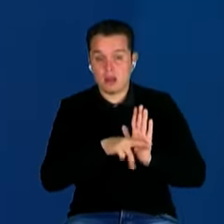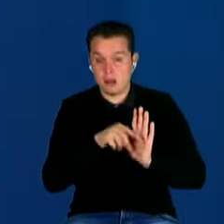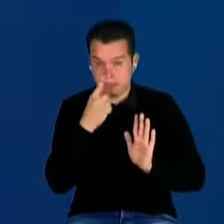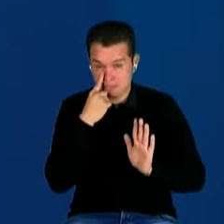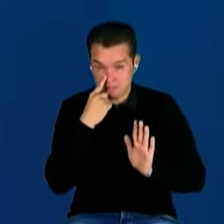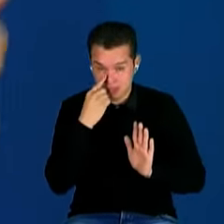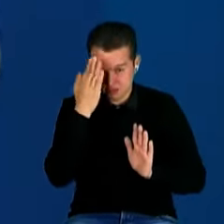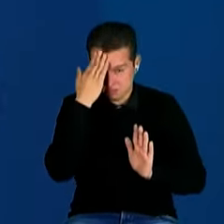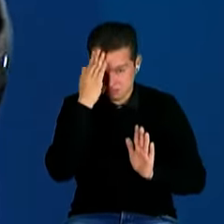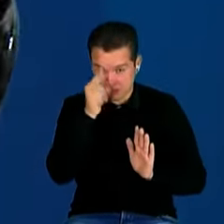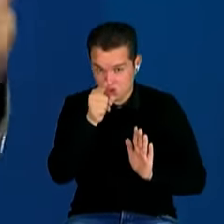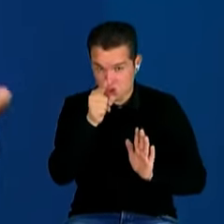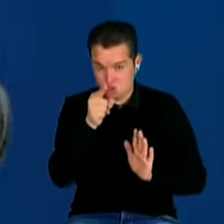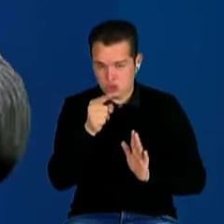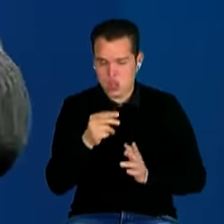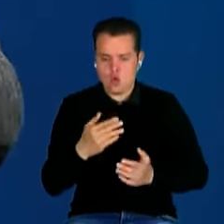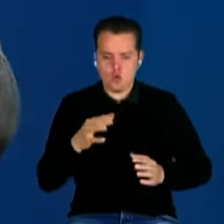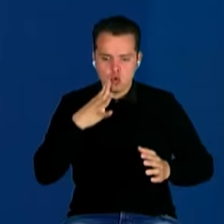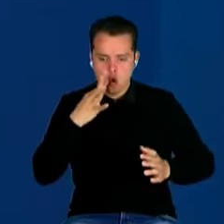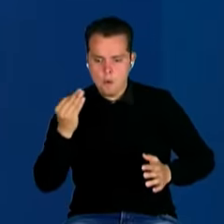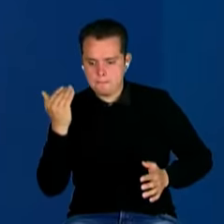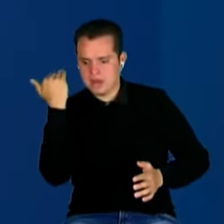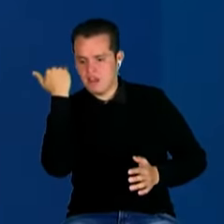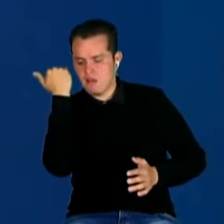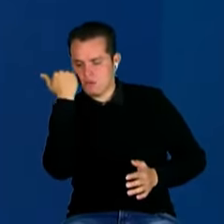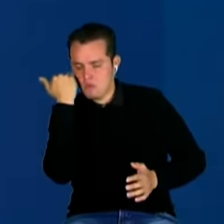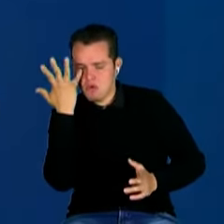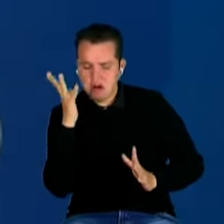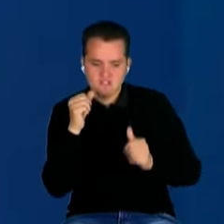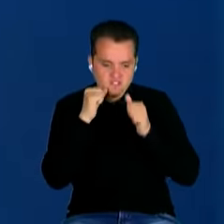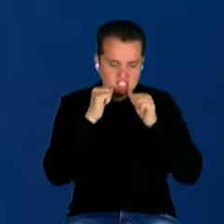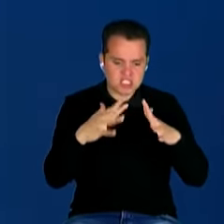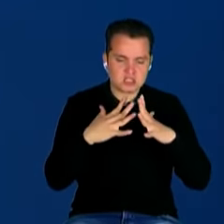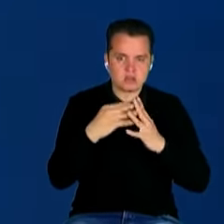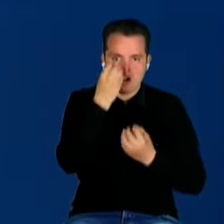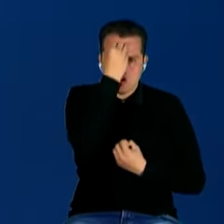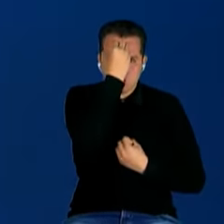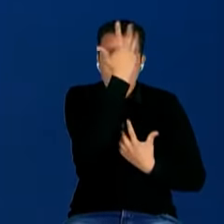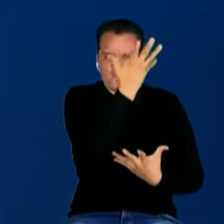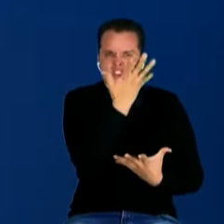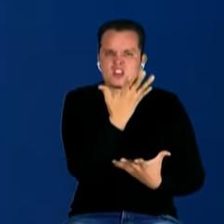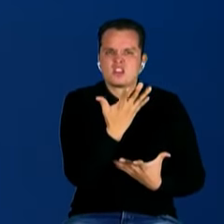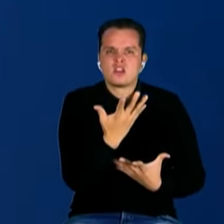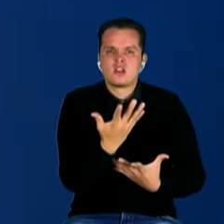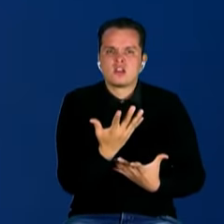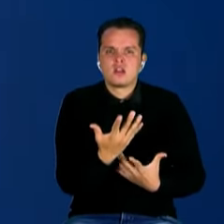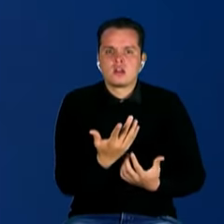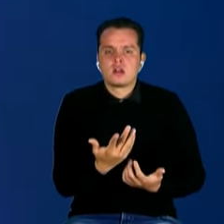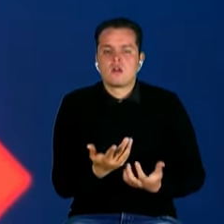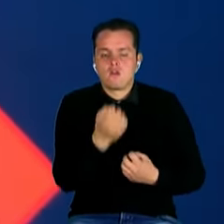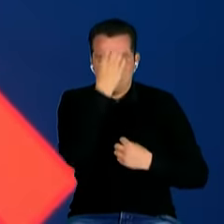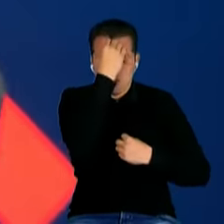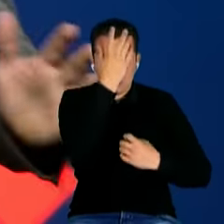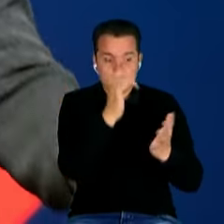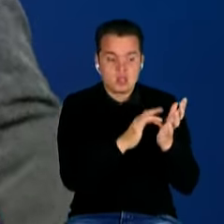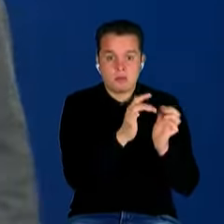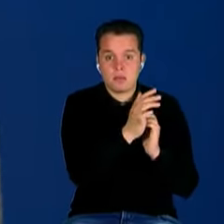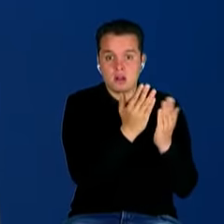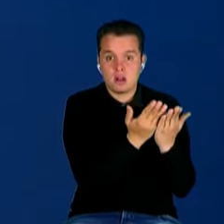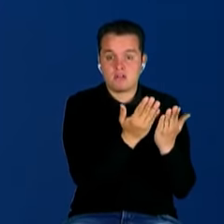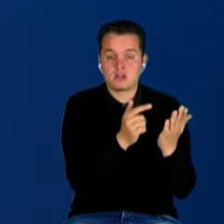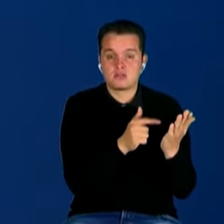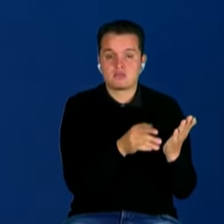que lo sepas, para que tú seas un hombre, una mujer bendecida, es obedecer, ¿qué? La palabra de